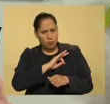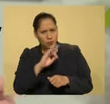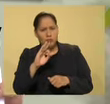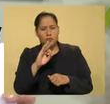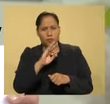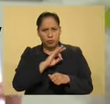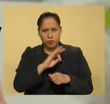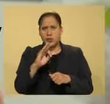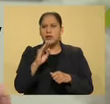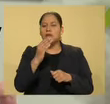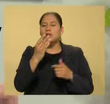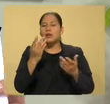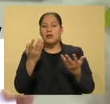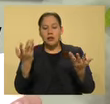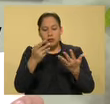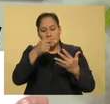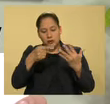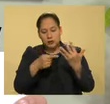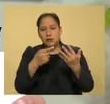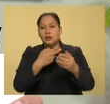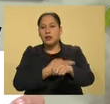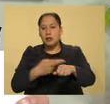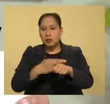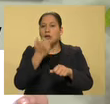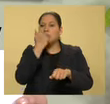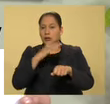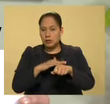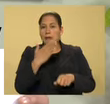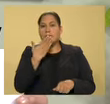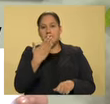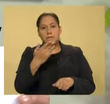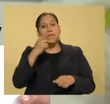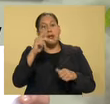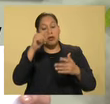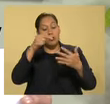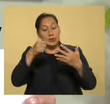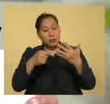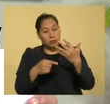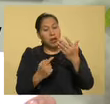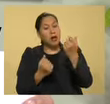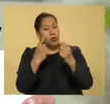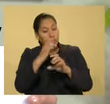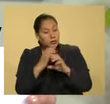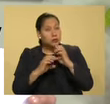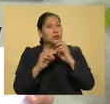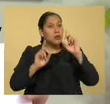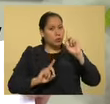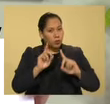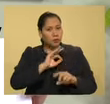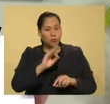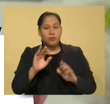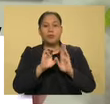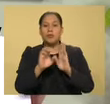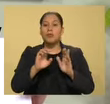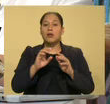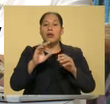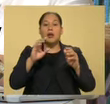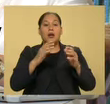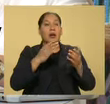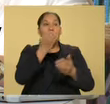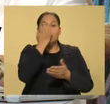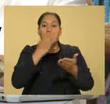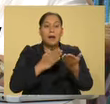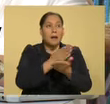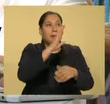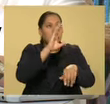obviamente, como te lo acabo de decir, procedimiento administrativo, pero de aquí se pueden derivar muchas cuestiones. Si no te dejan entrar a una escuela o no